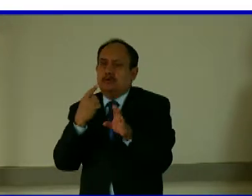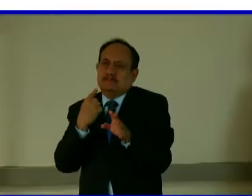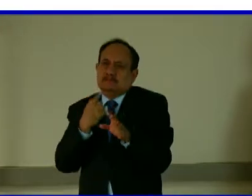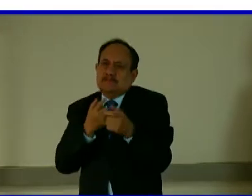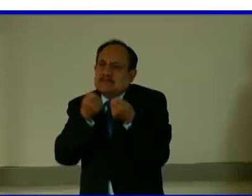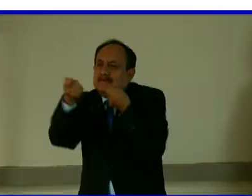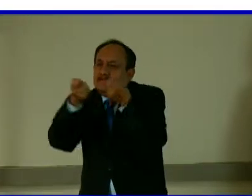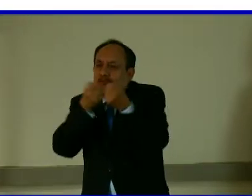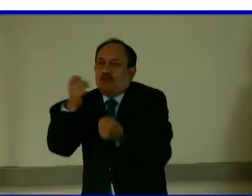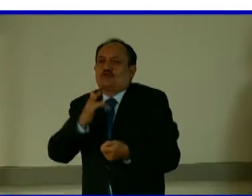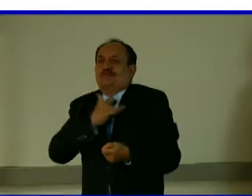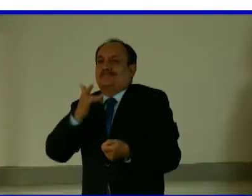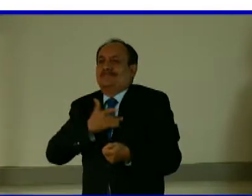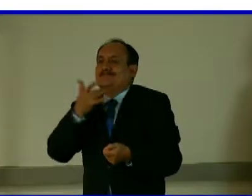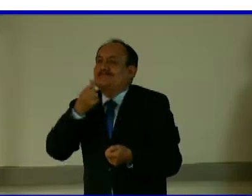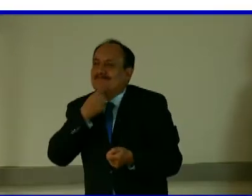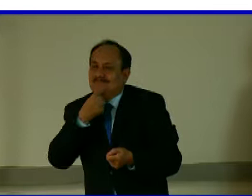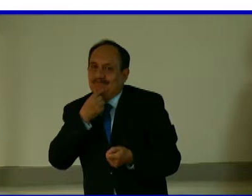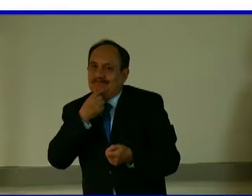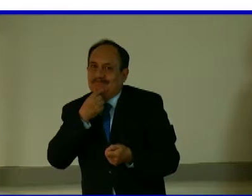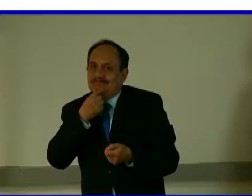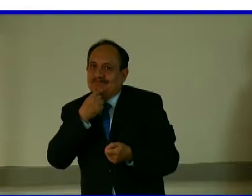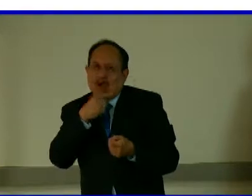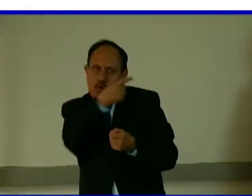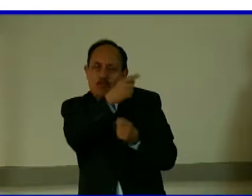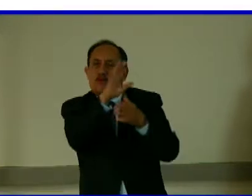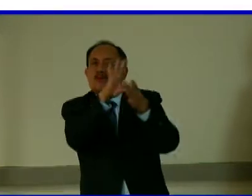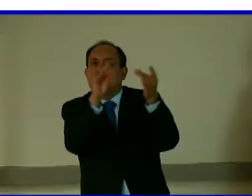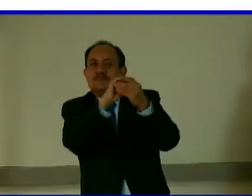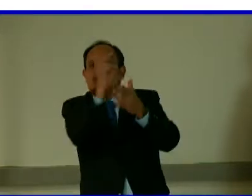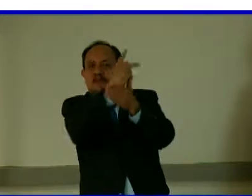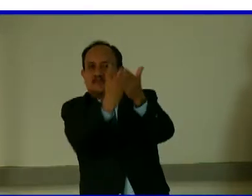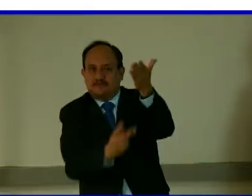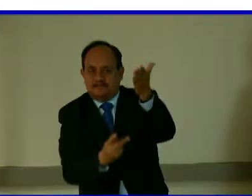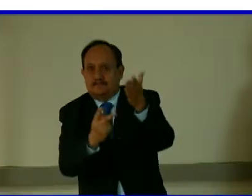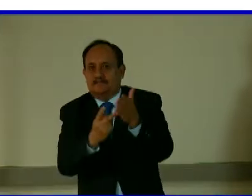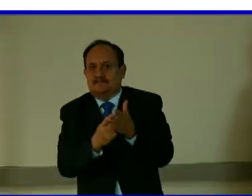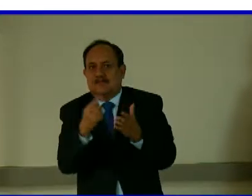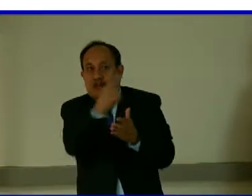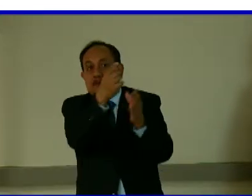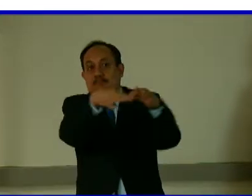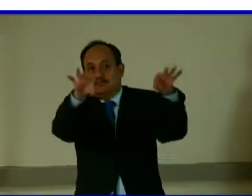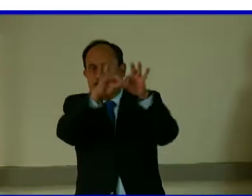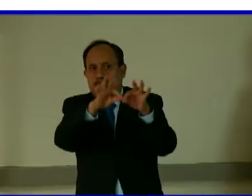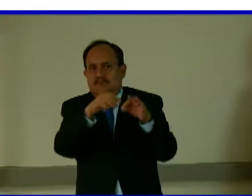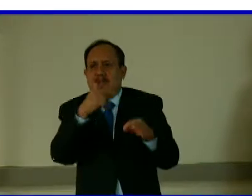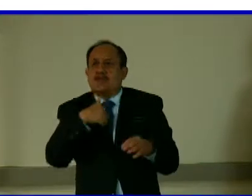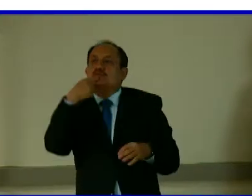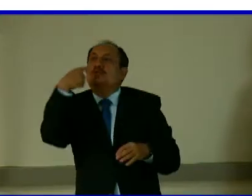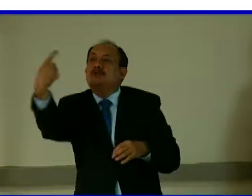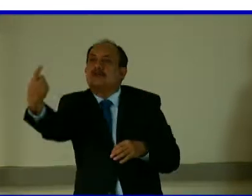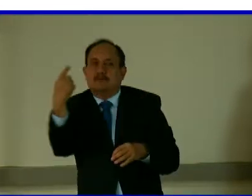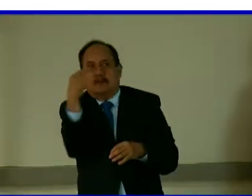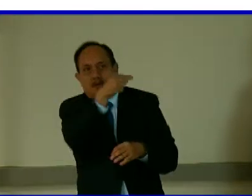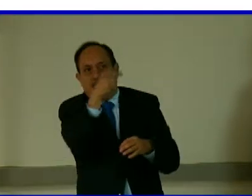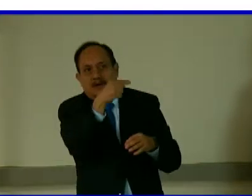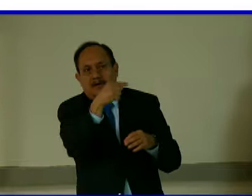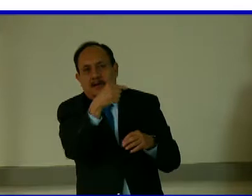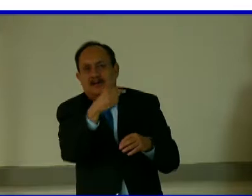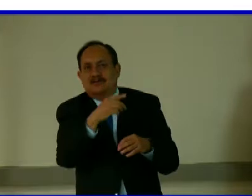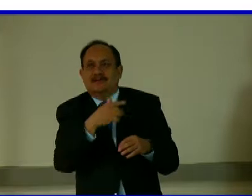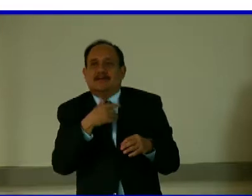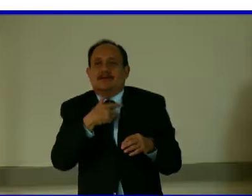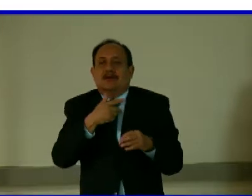las emociones, como discutí en el programa. Esto es esencial. Yo les digo, estos son los santos en la calle y